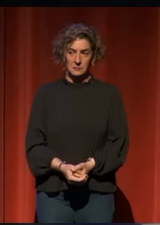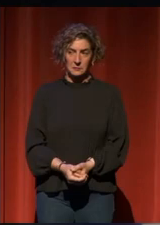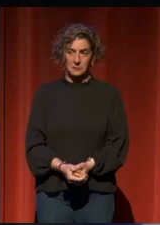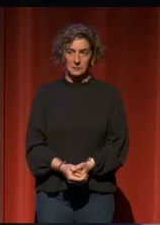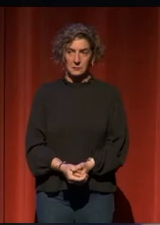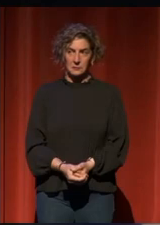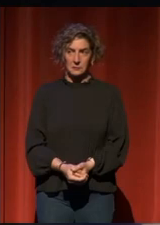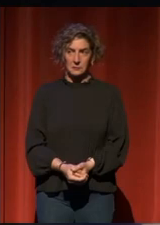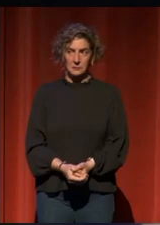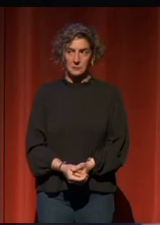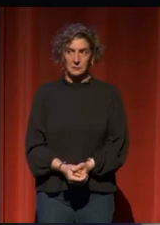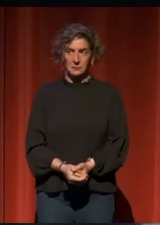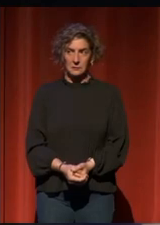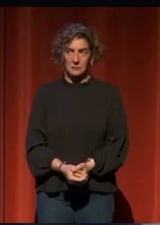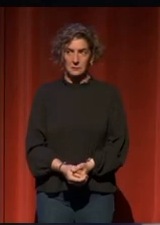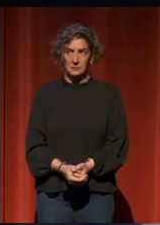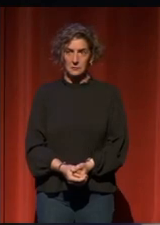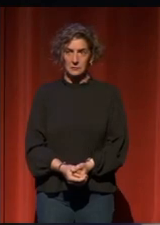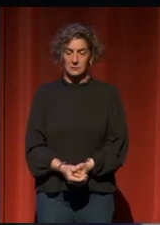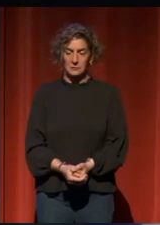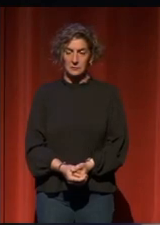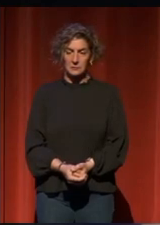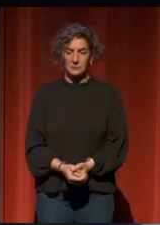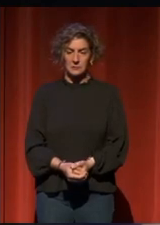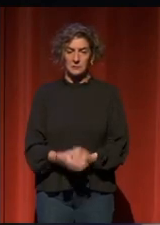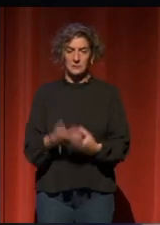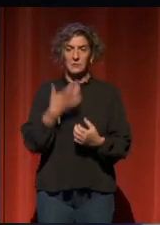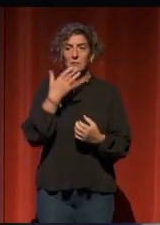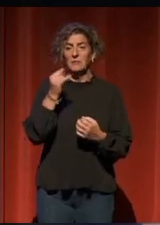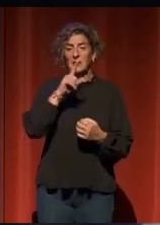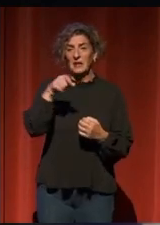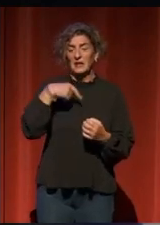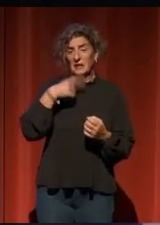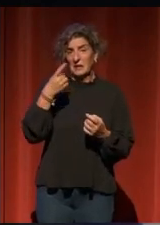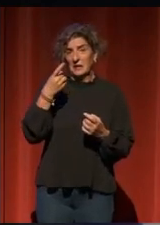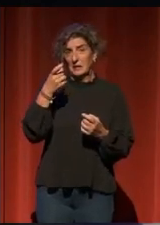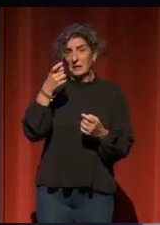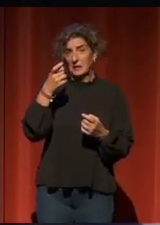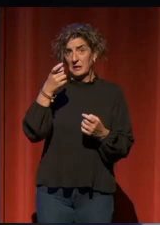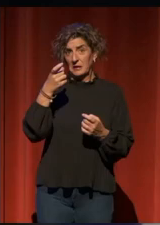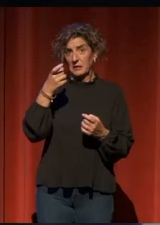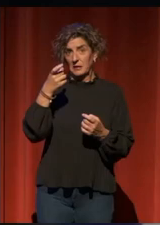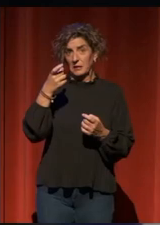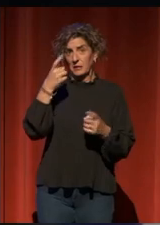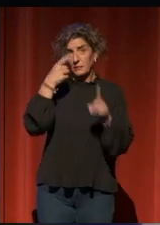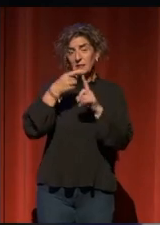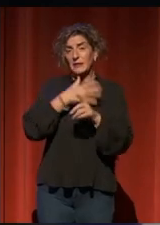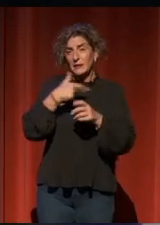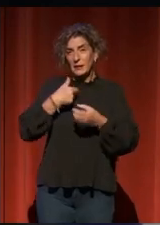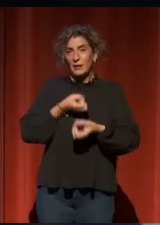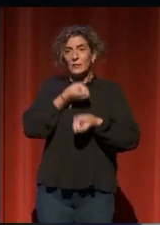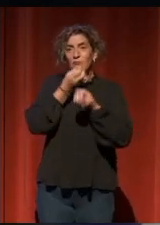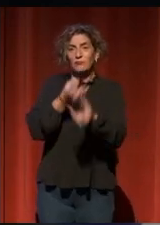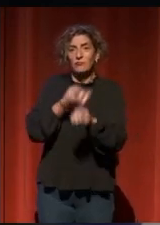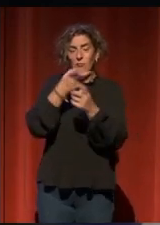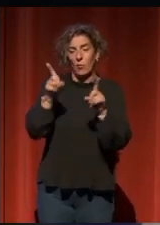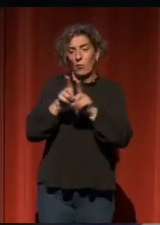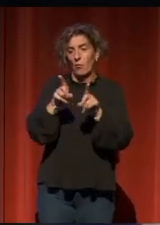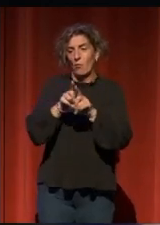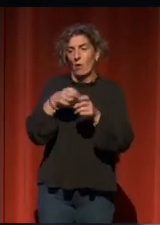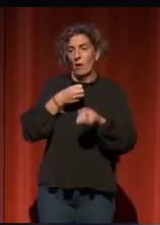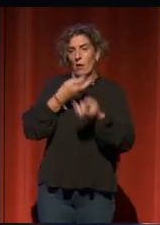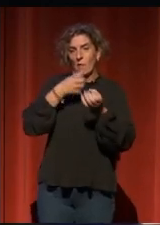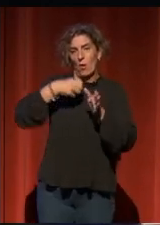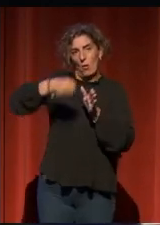Sería ocioso que alguien se dirigiera a ustedes tratando de cumplir un discurso que